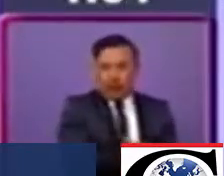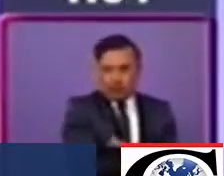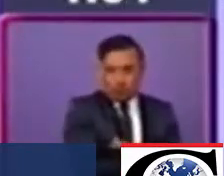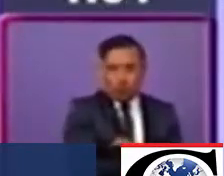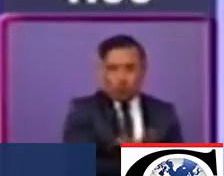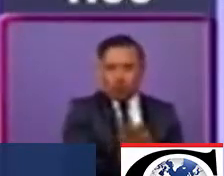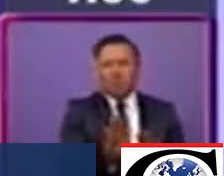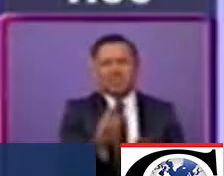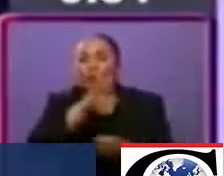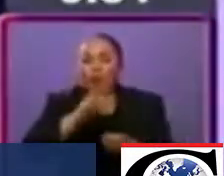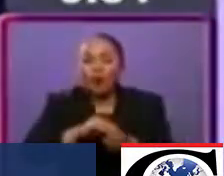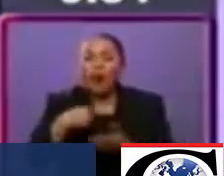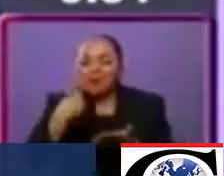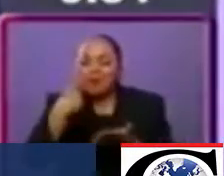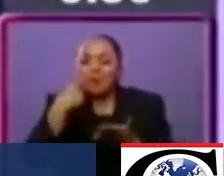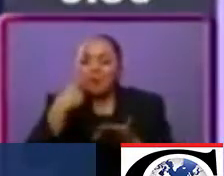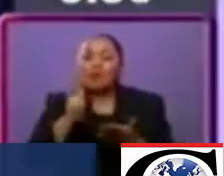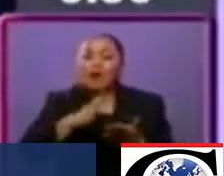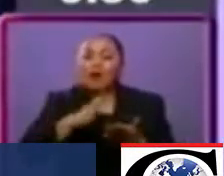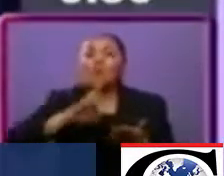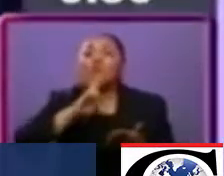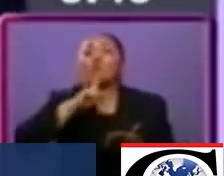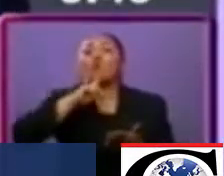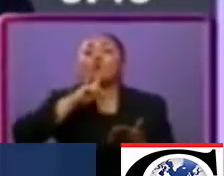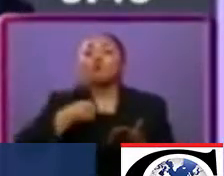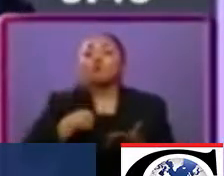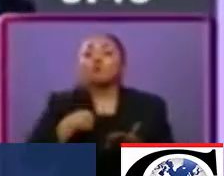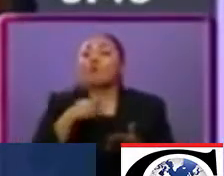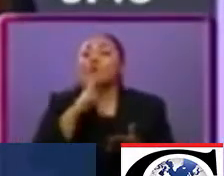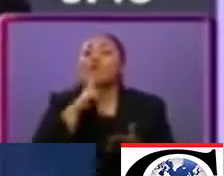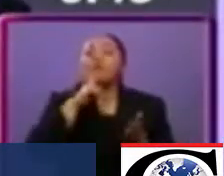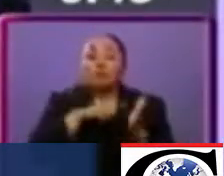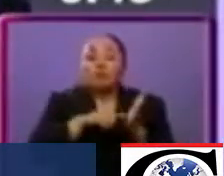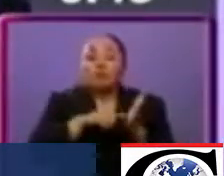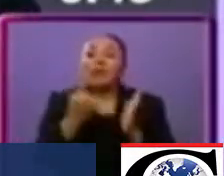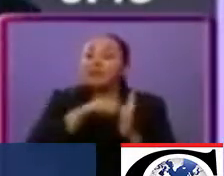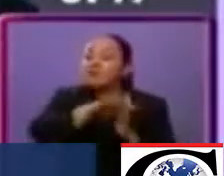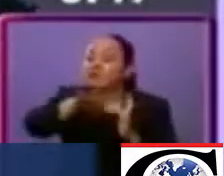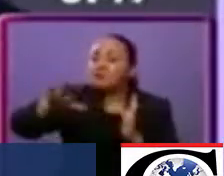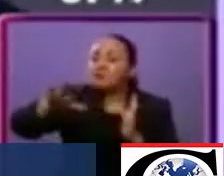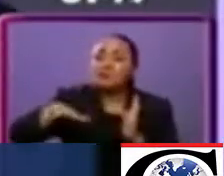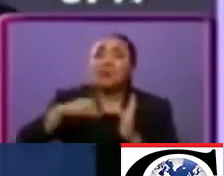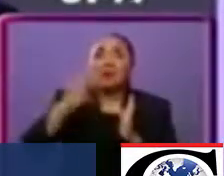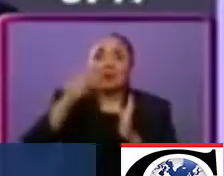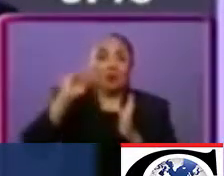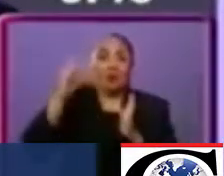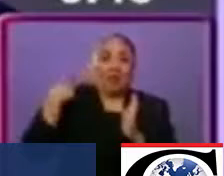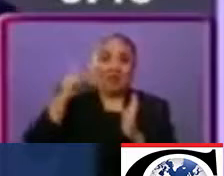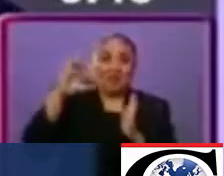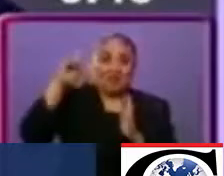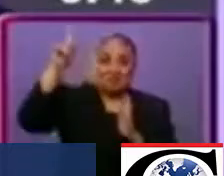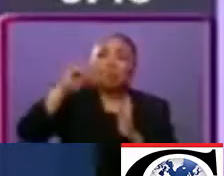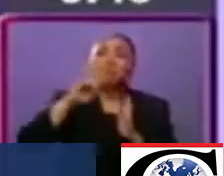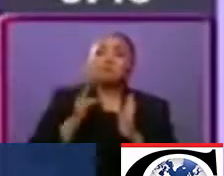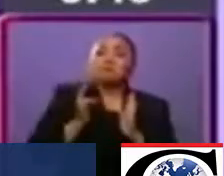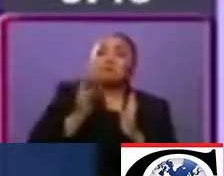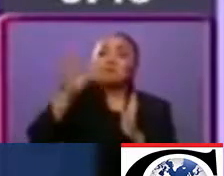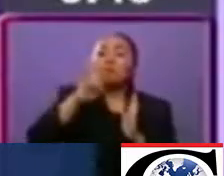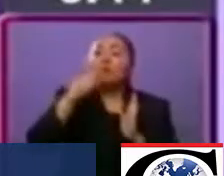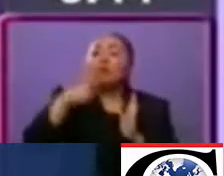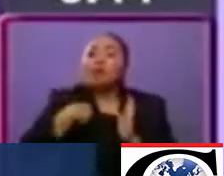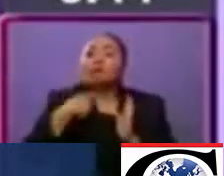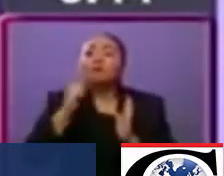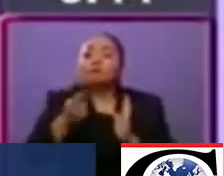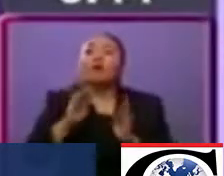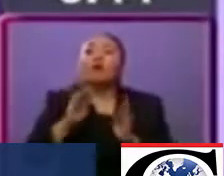de este tocaron los temas de seguridad, corrupción y desarrollo social, donde presentaron propuestas similares. Pero, como te comentaba, Eduardo, ¿qué